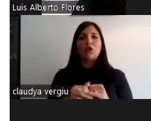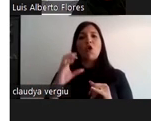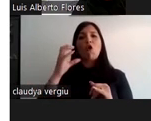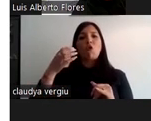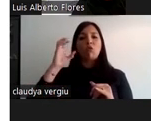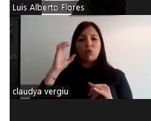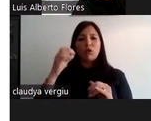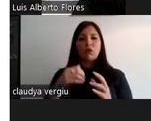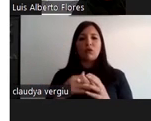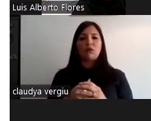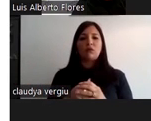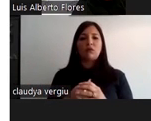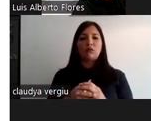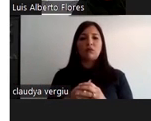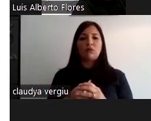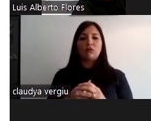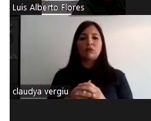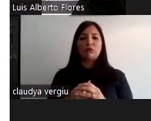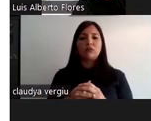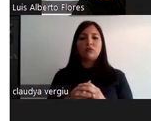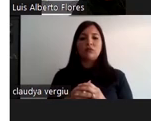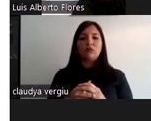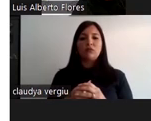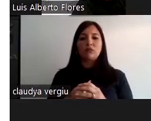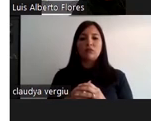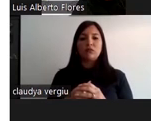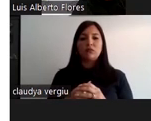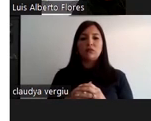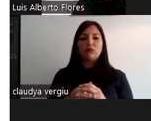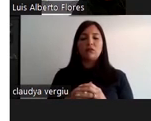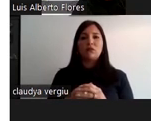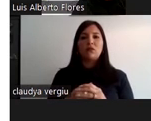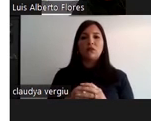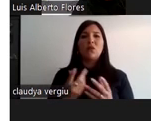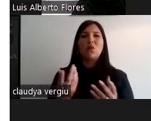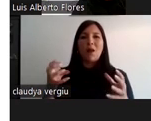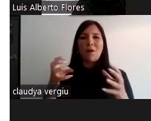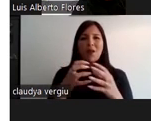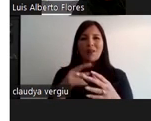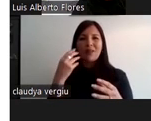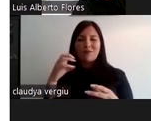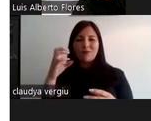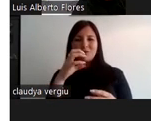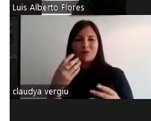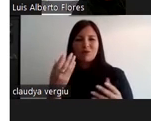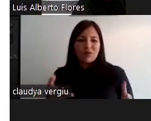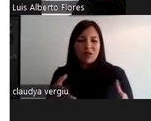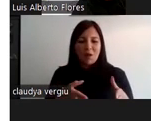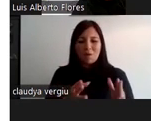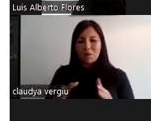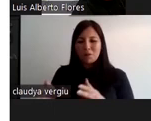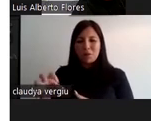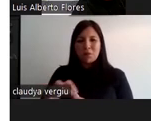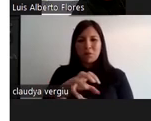le demos dar para que ellos puedan ver Oye cuál es el paquete que más obtiene y a través de ese paquete que pueda ser que puedan vivir